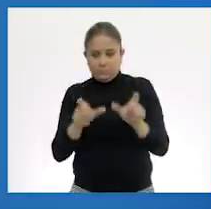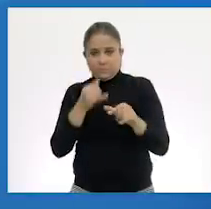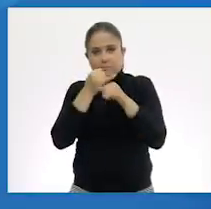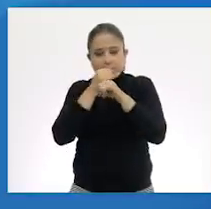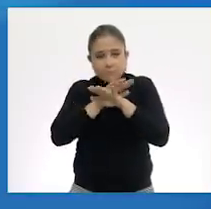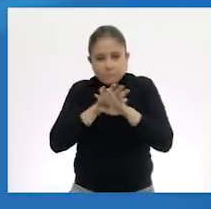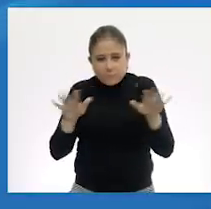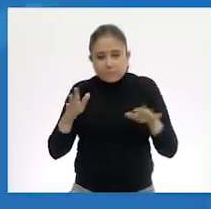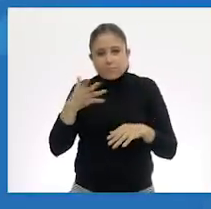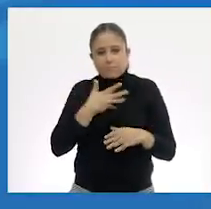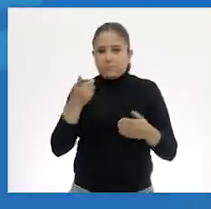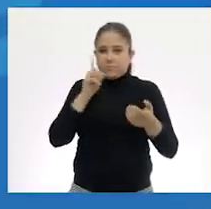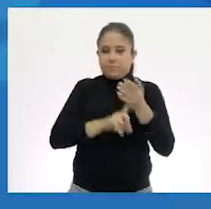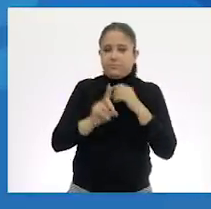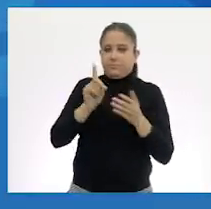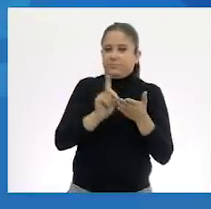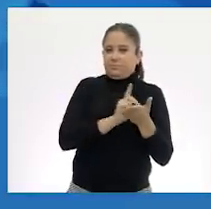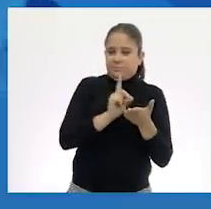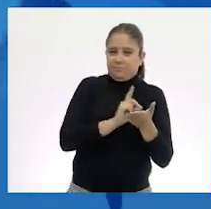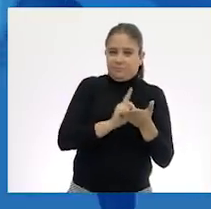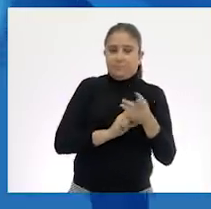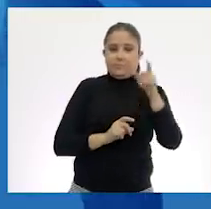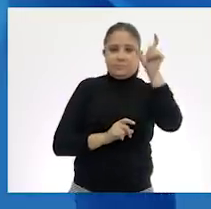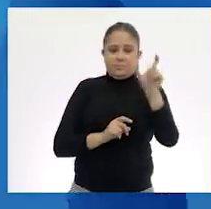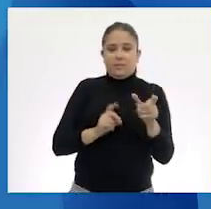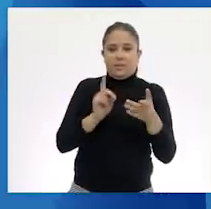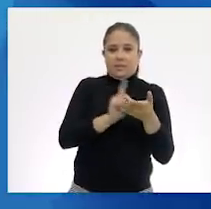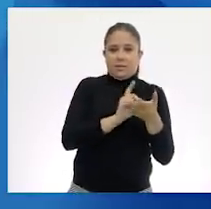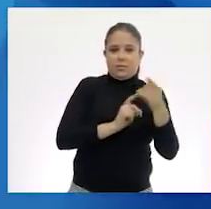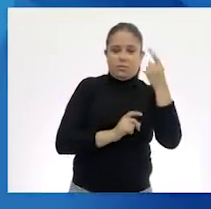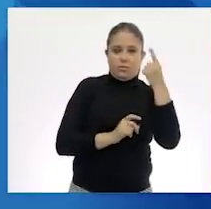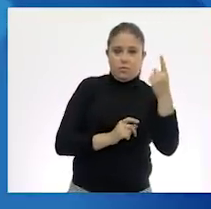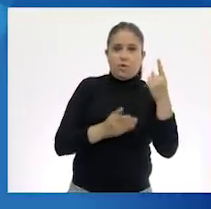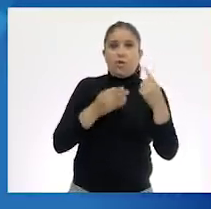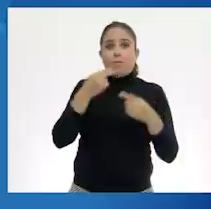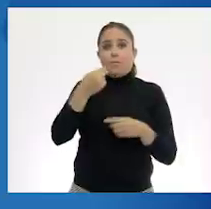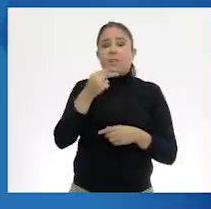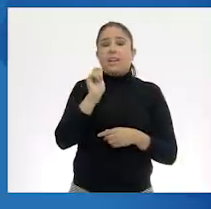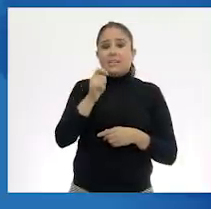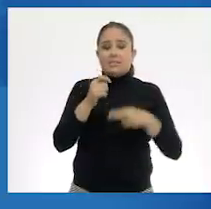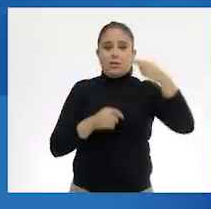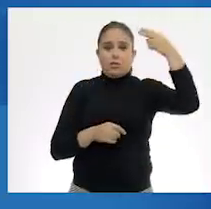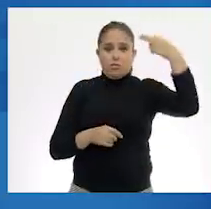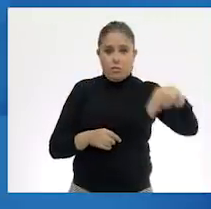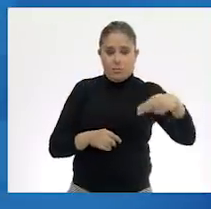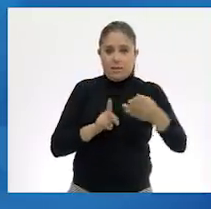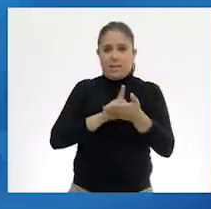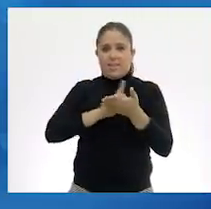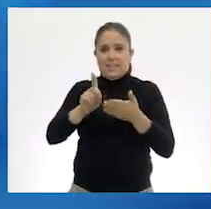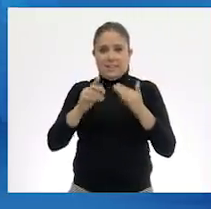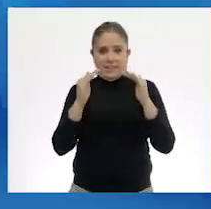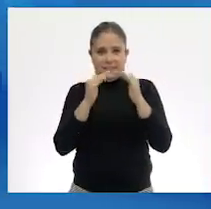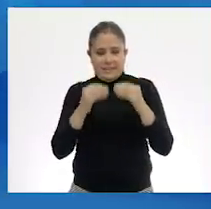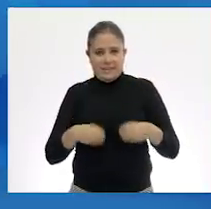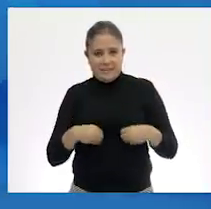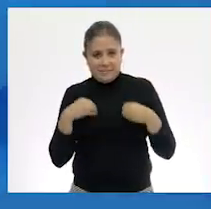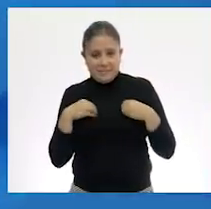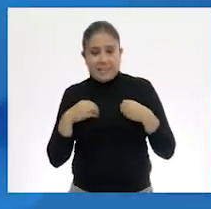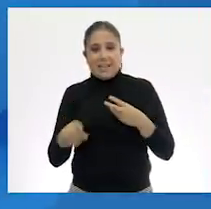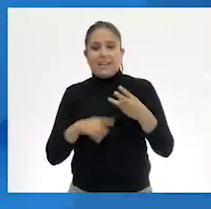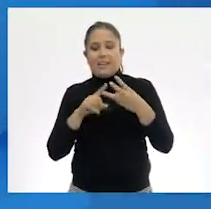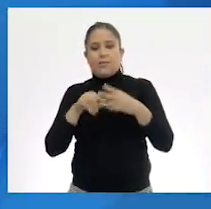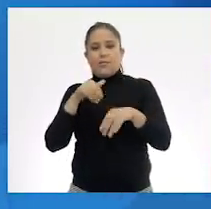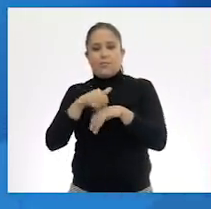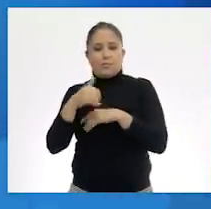información que contienen los directorios. Viene directorio 1 y nos pide el nombre, la dirección, el número